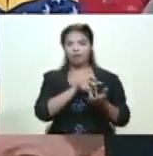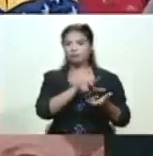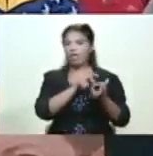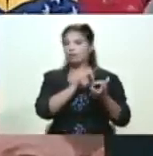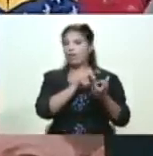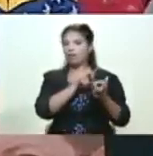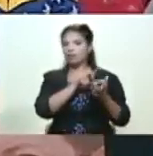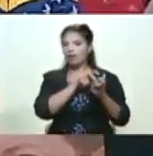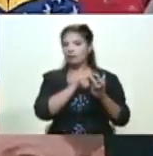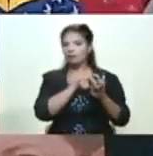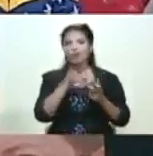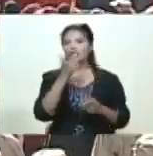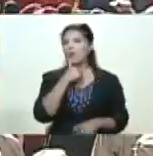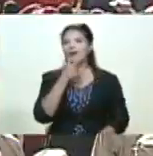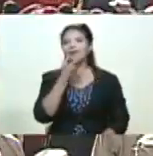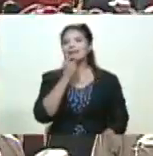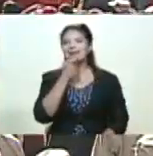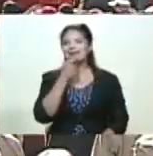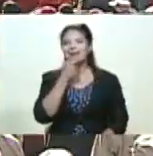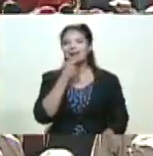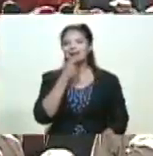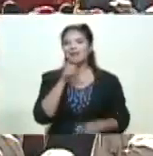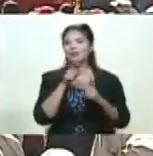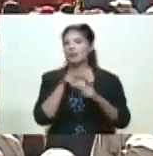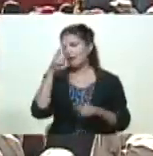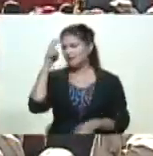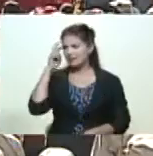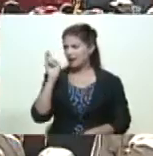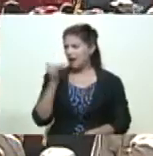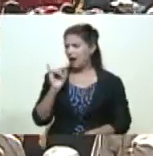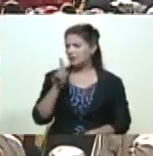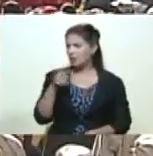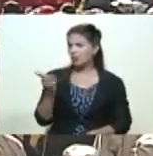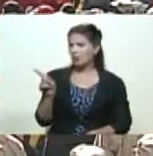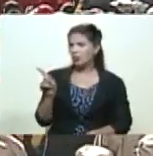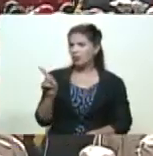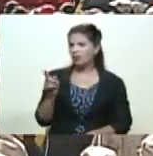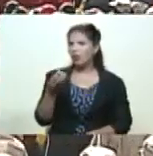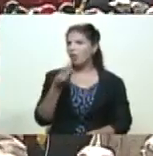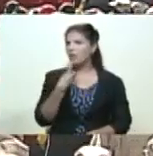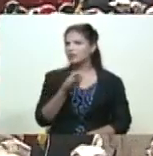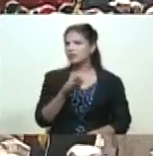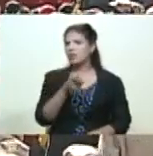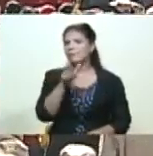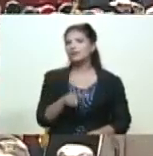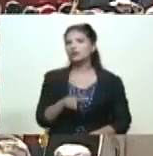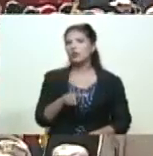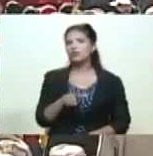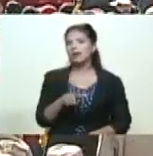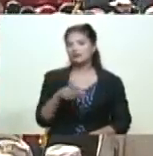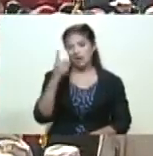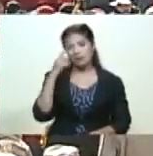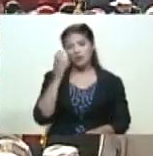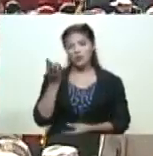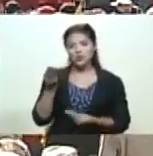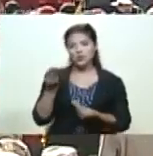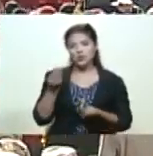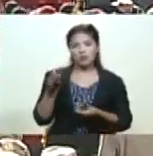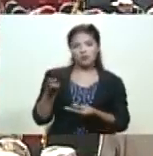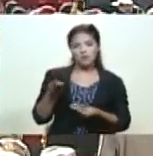Eso no tiene traducción en inglés, ¿verdad, canciller? ¿Cómo se llamaría un chulo en inglés?